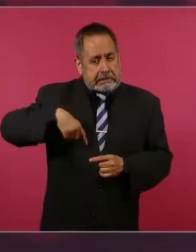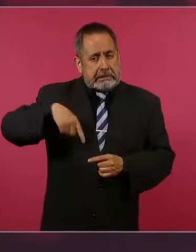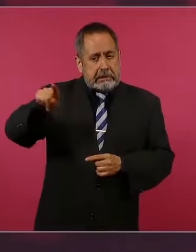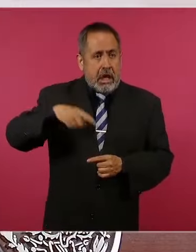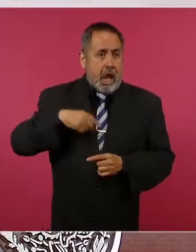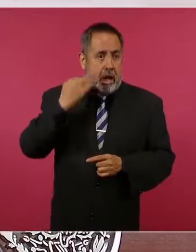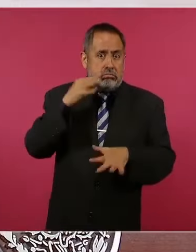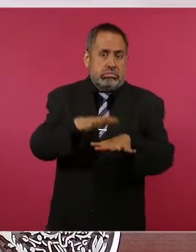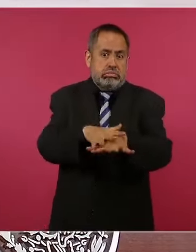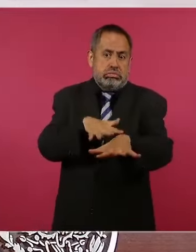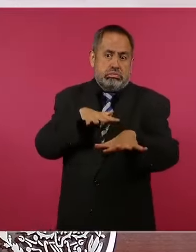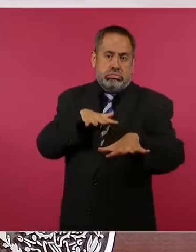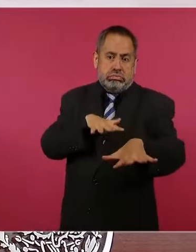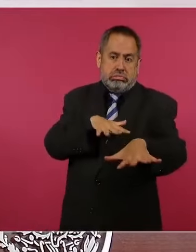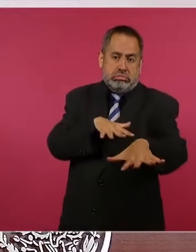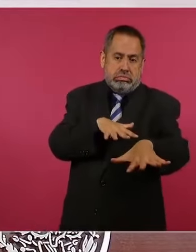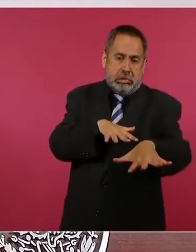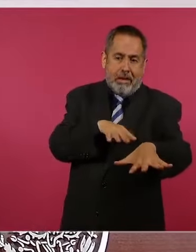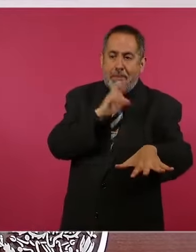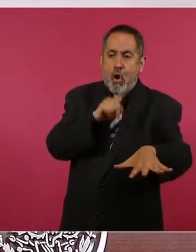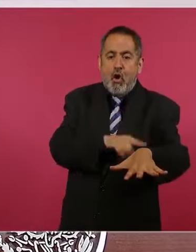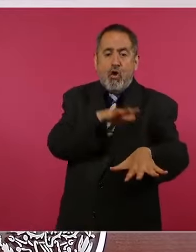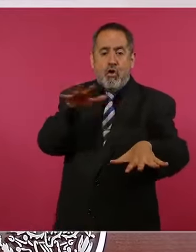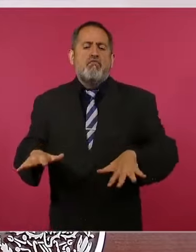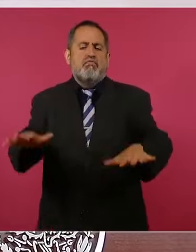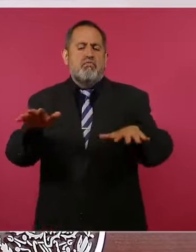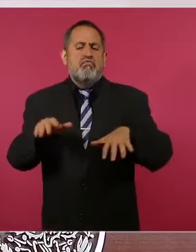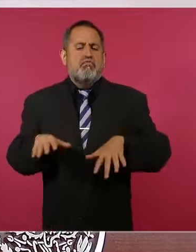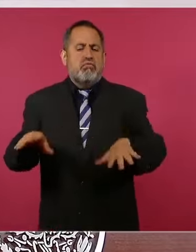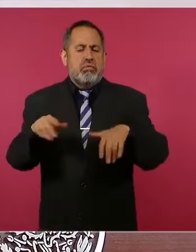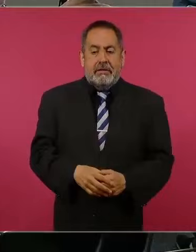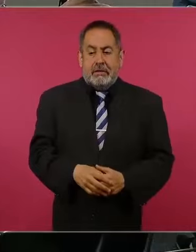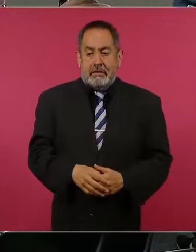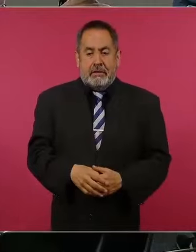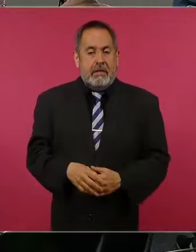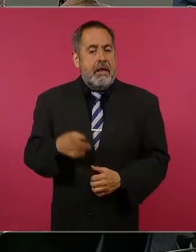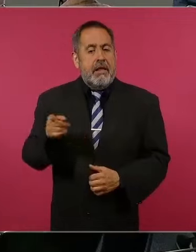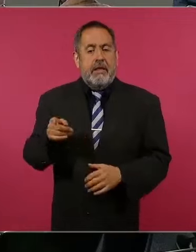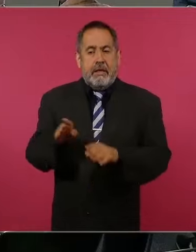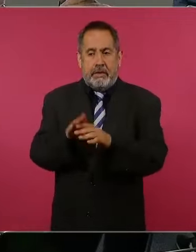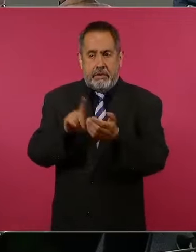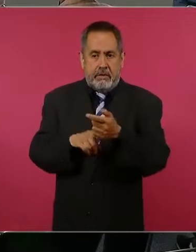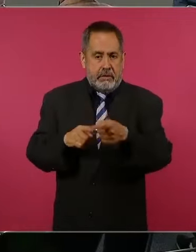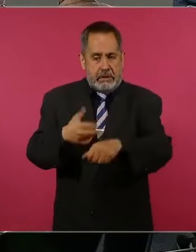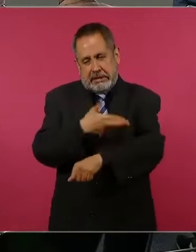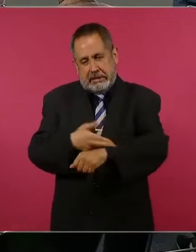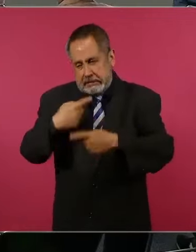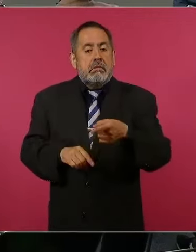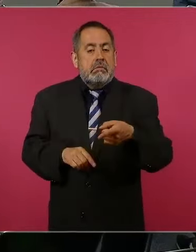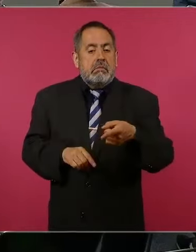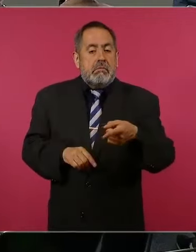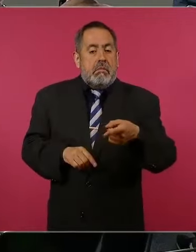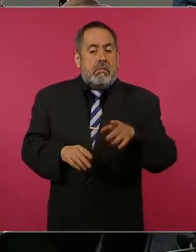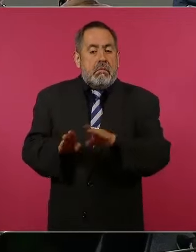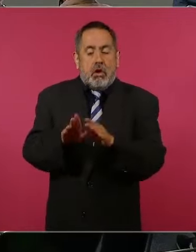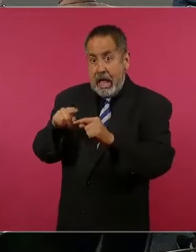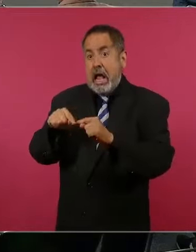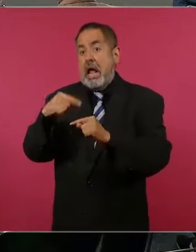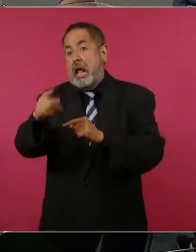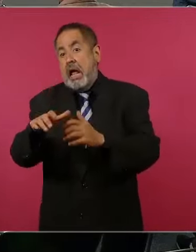tarda mucho en pasar, que se llenan los puentes. Estamos llegando a un arreglo para que, aunque no